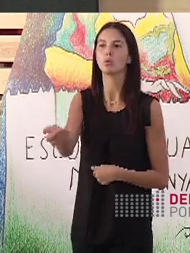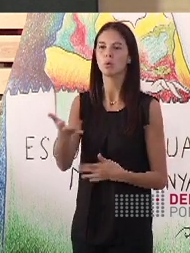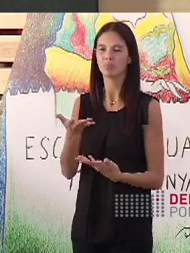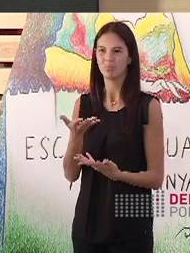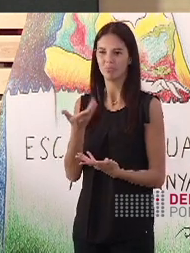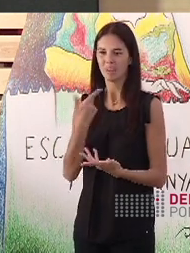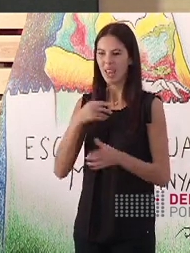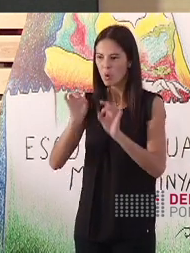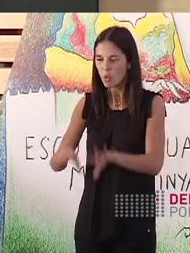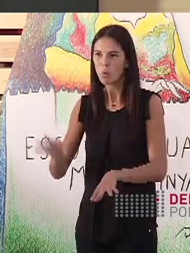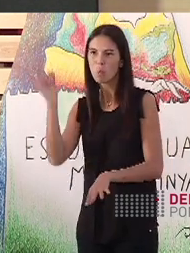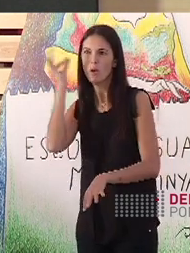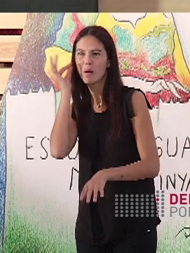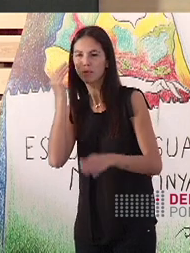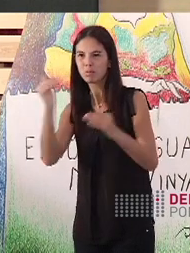las mujeres?